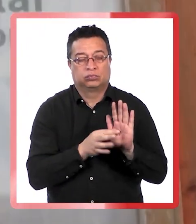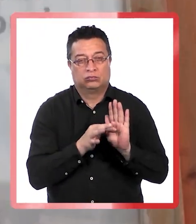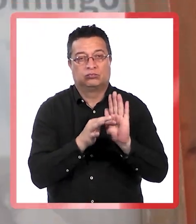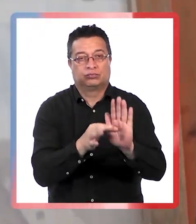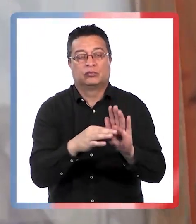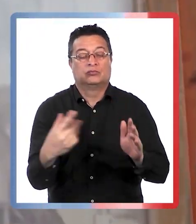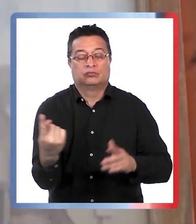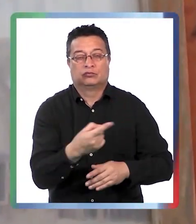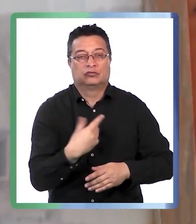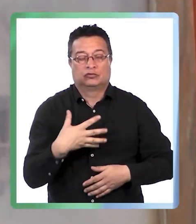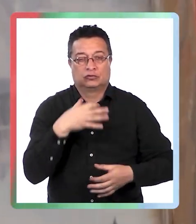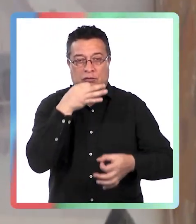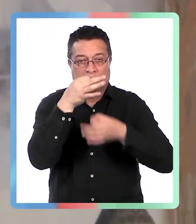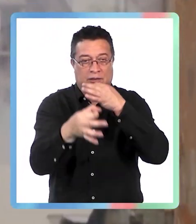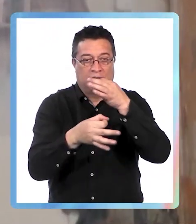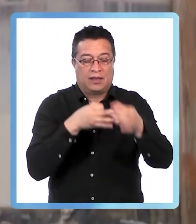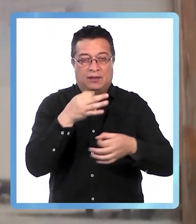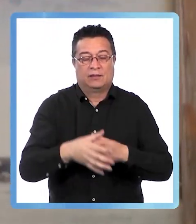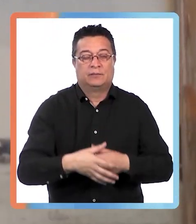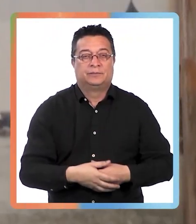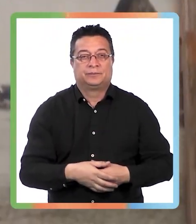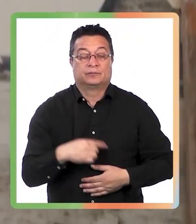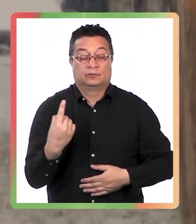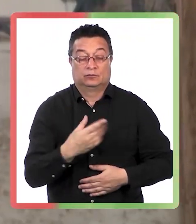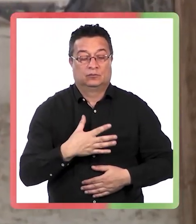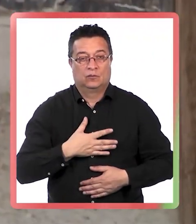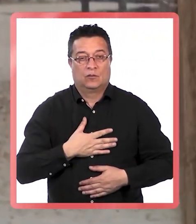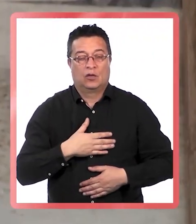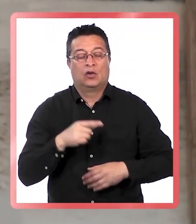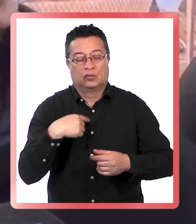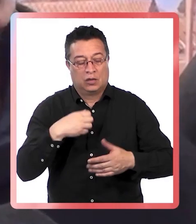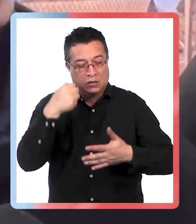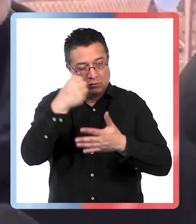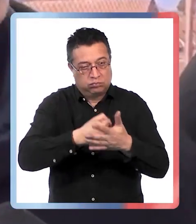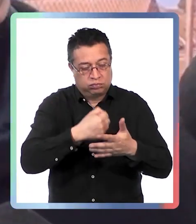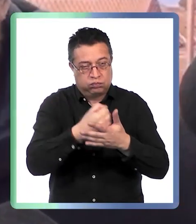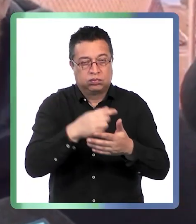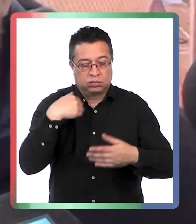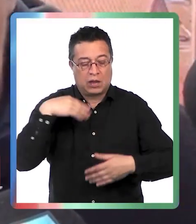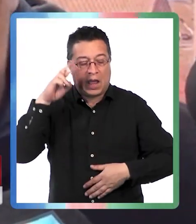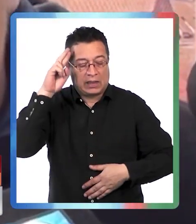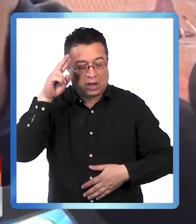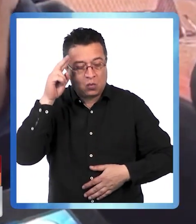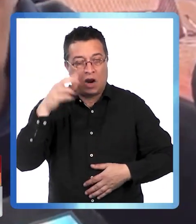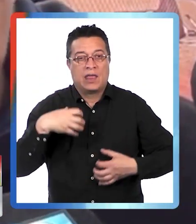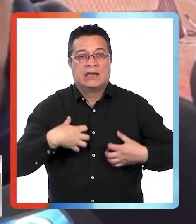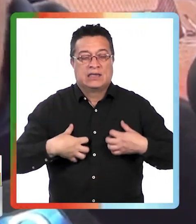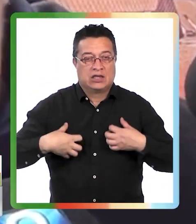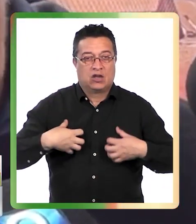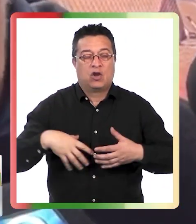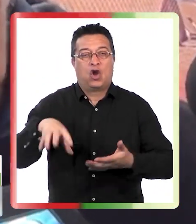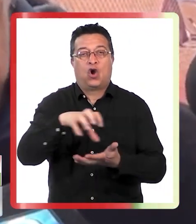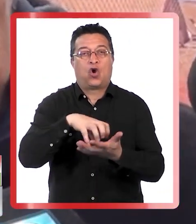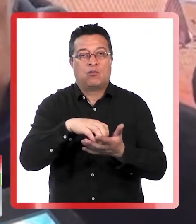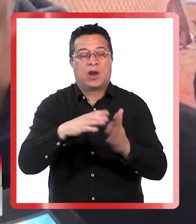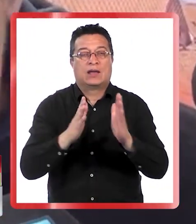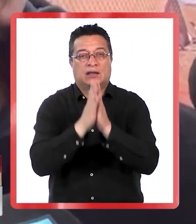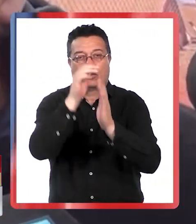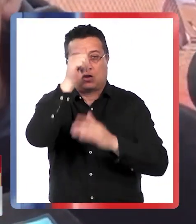que nosotros decíamos. Somos una piedra en el zapato, somos un recuerdo incómodo para la comuna de Santo